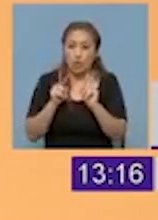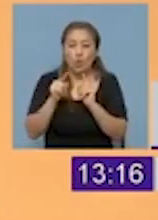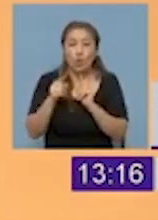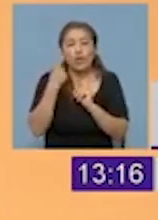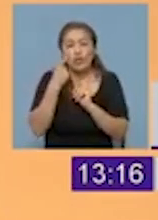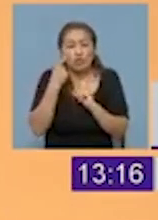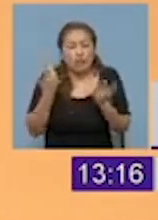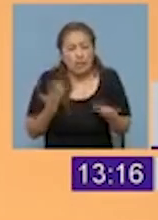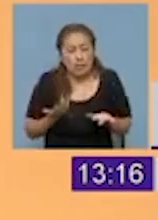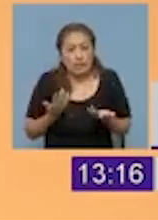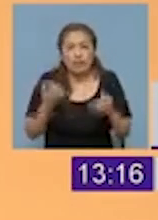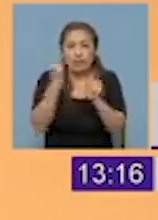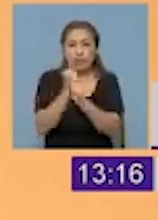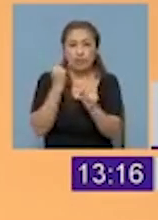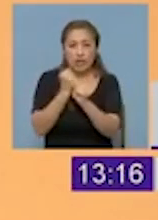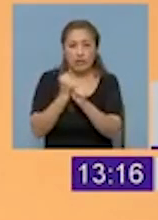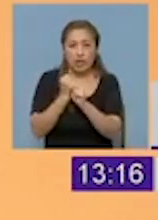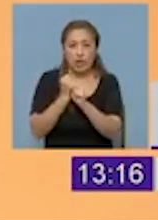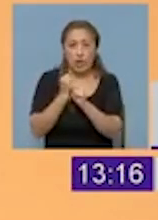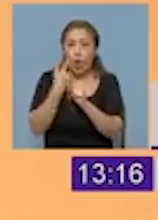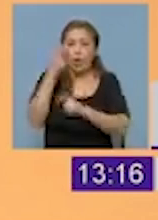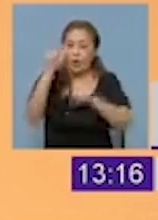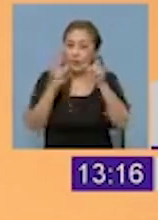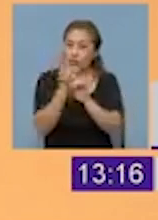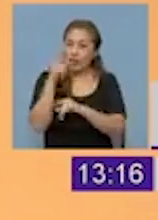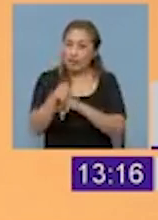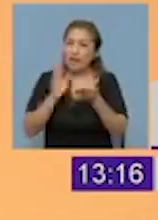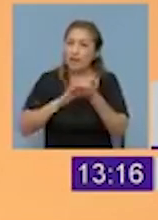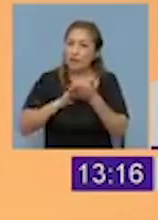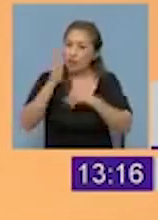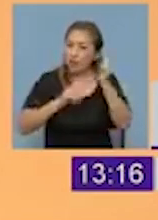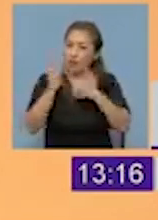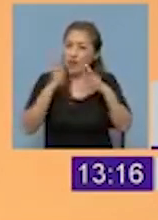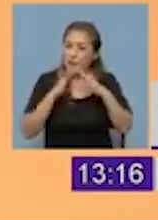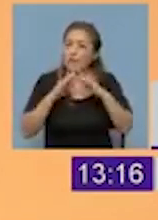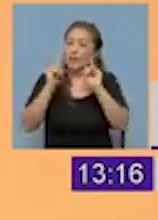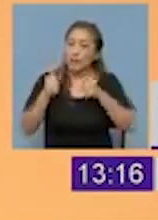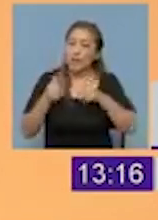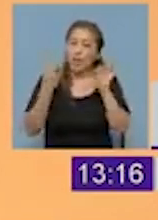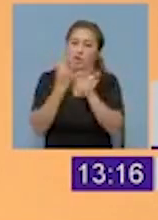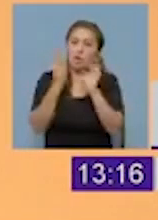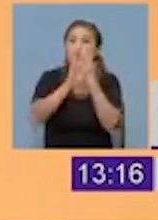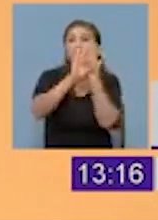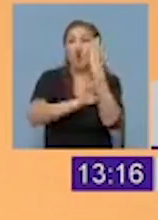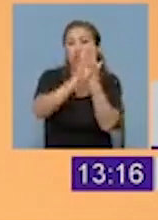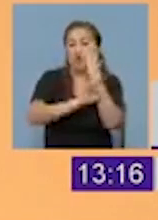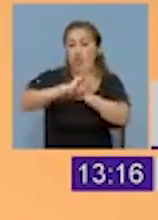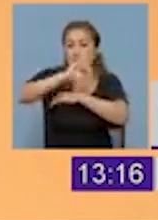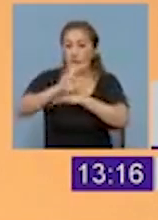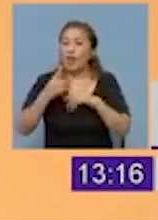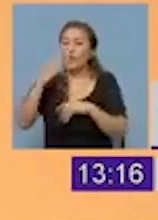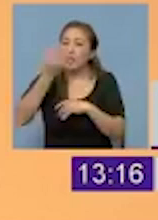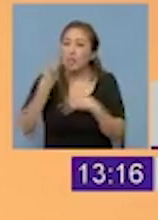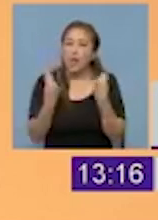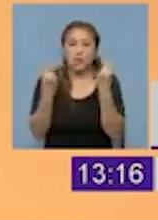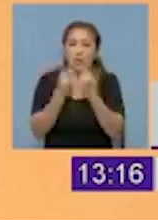reconocer el trabajo técnico desde los profesionales del medio el acompañamiento del colegio de ingeniero en la provincia que la verdad que el respaldo de